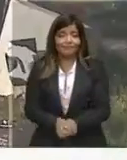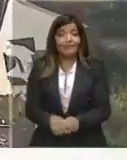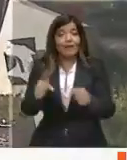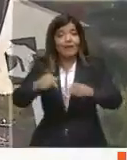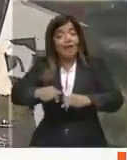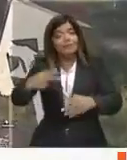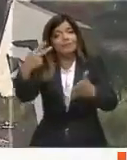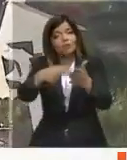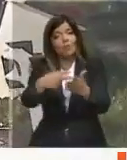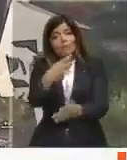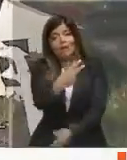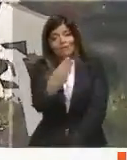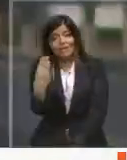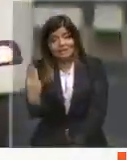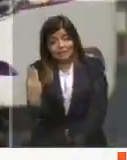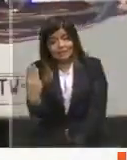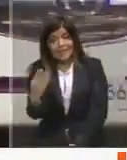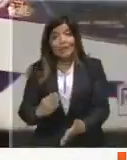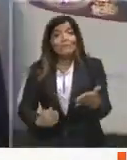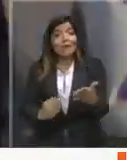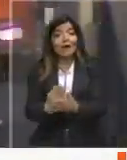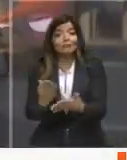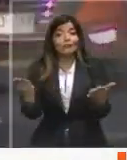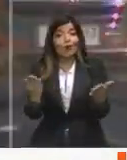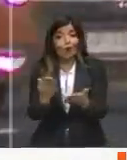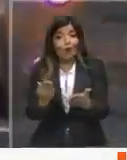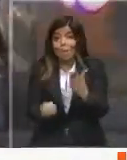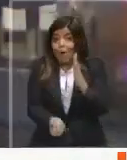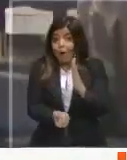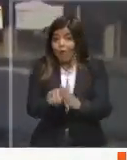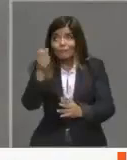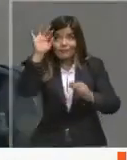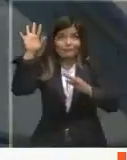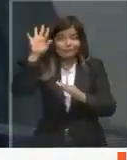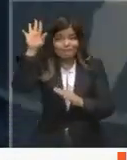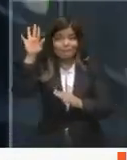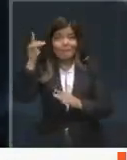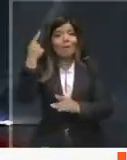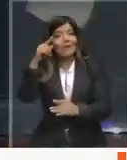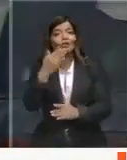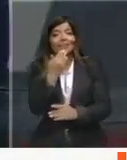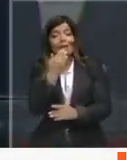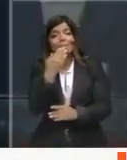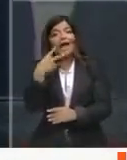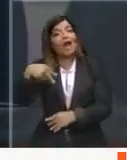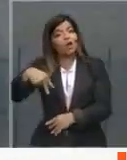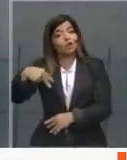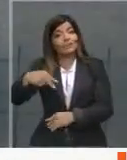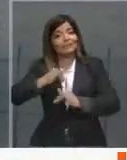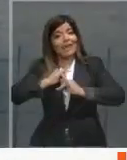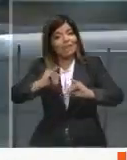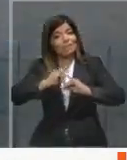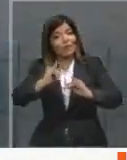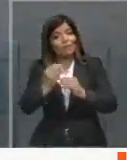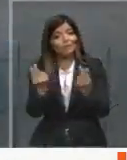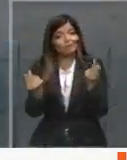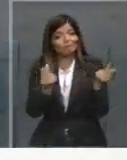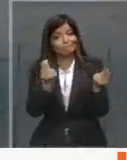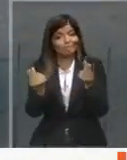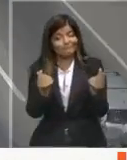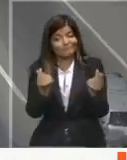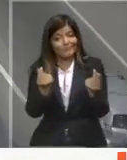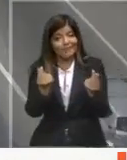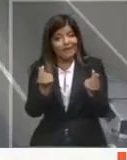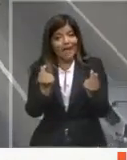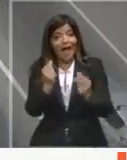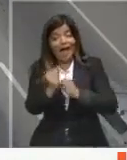Este 2023 no solo comenzó con nuevos propósitos, sino que también con nuevas noticias para los bolsillos. Como cada año,